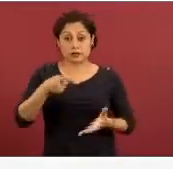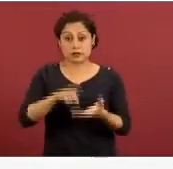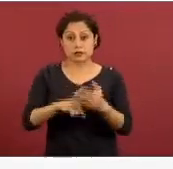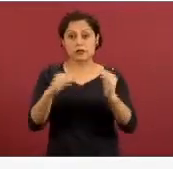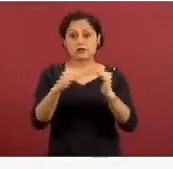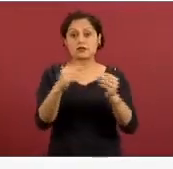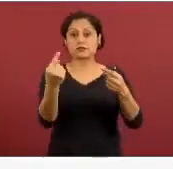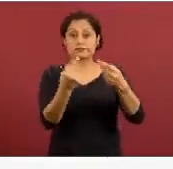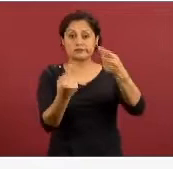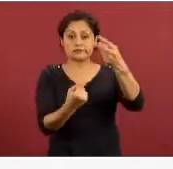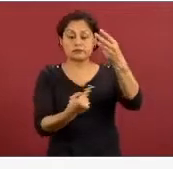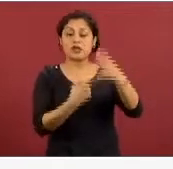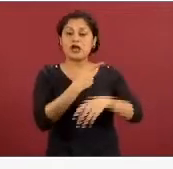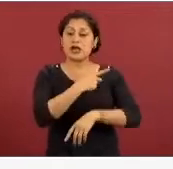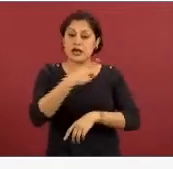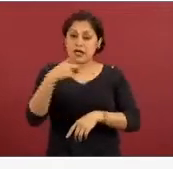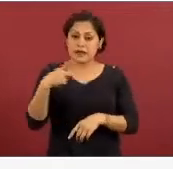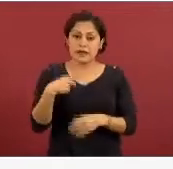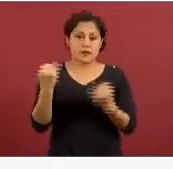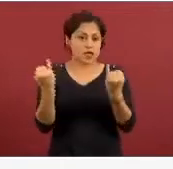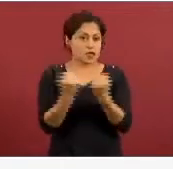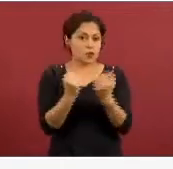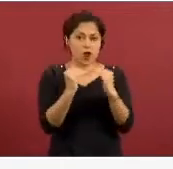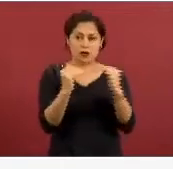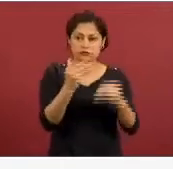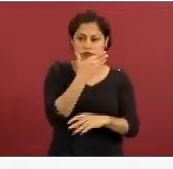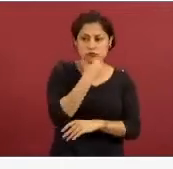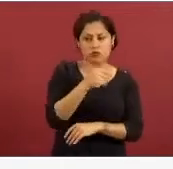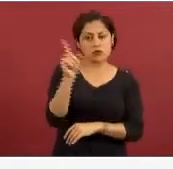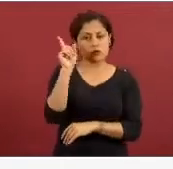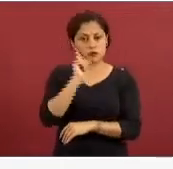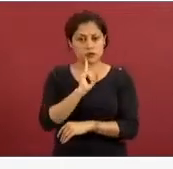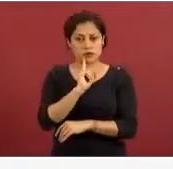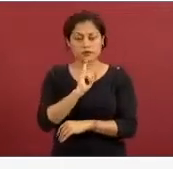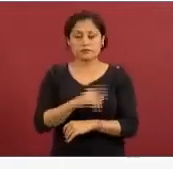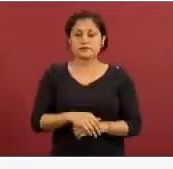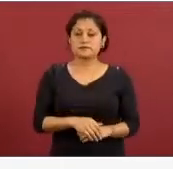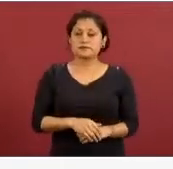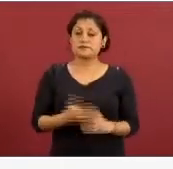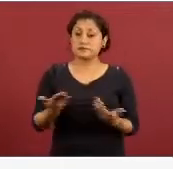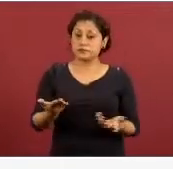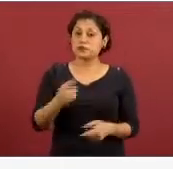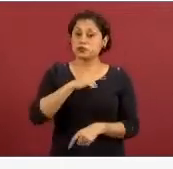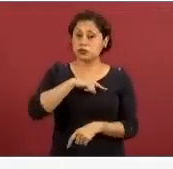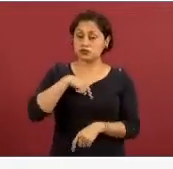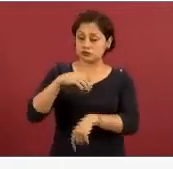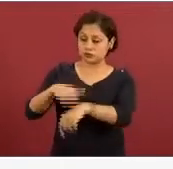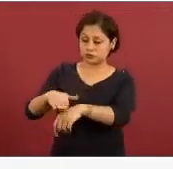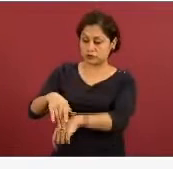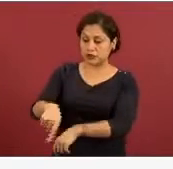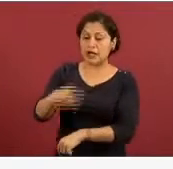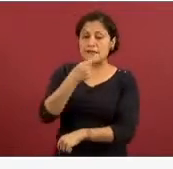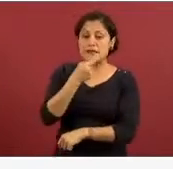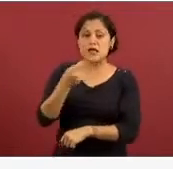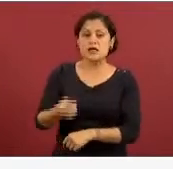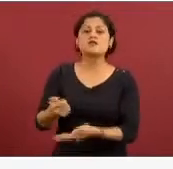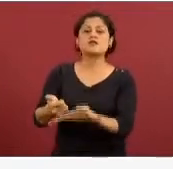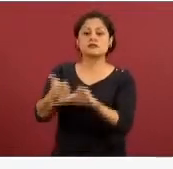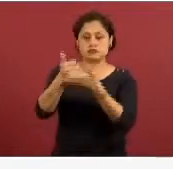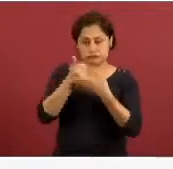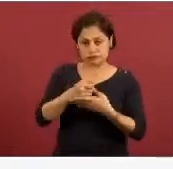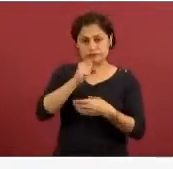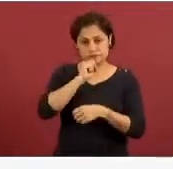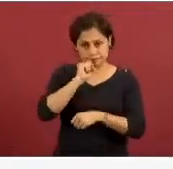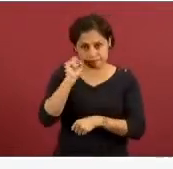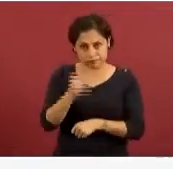sin distinción entre hombres y mujeres. También podemos hacer partícipes a los niños, a las niñas